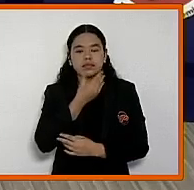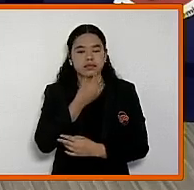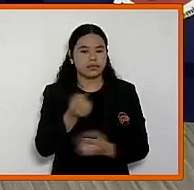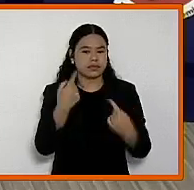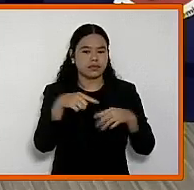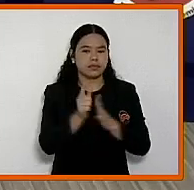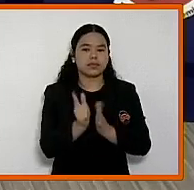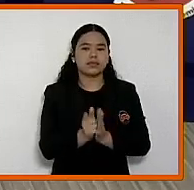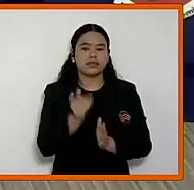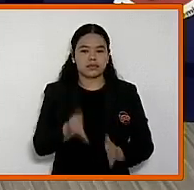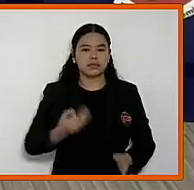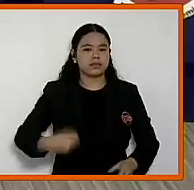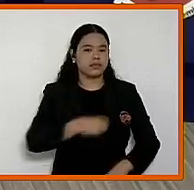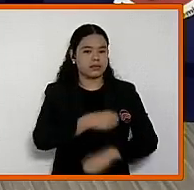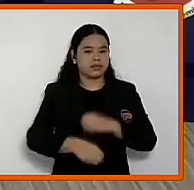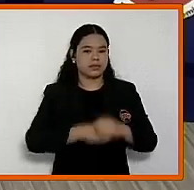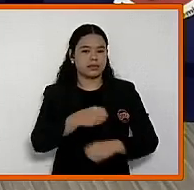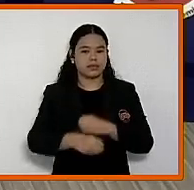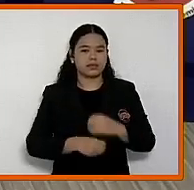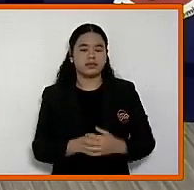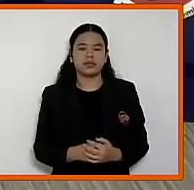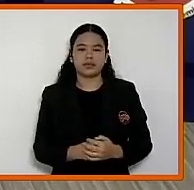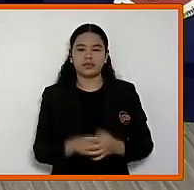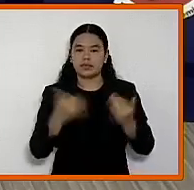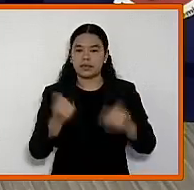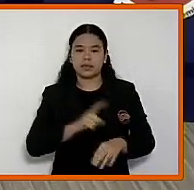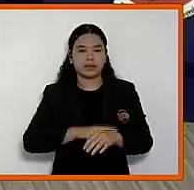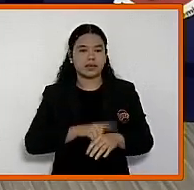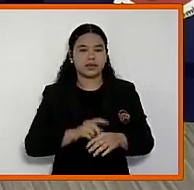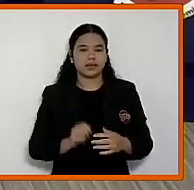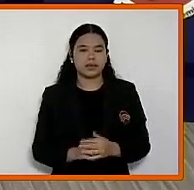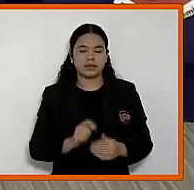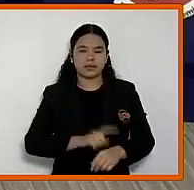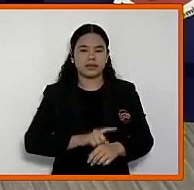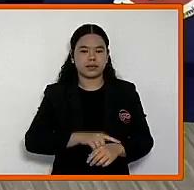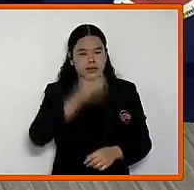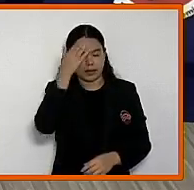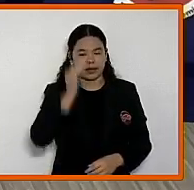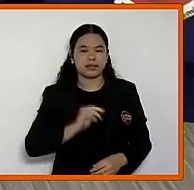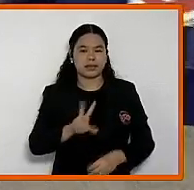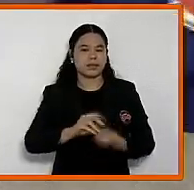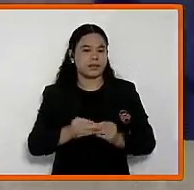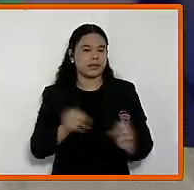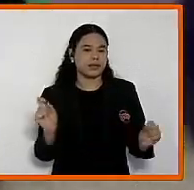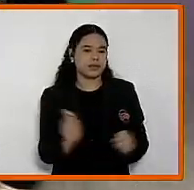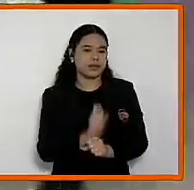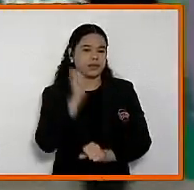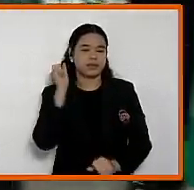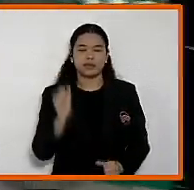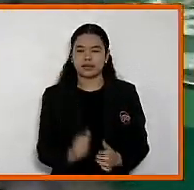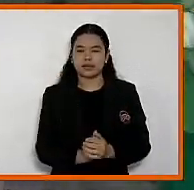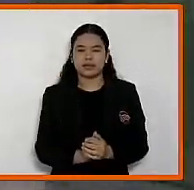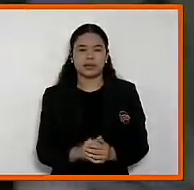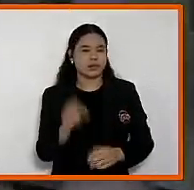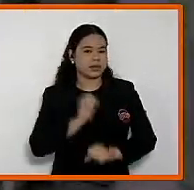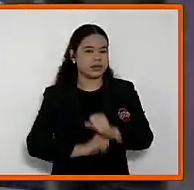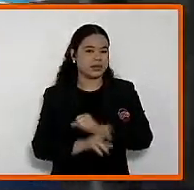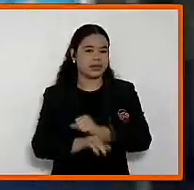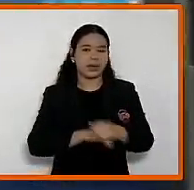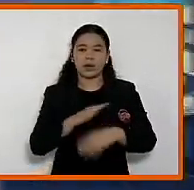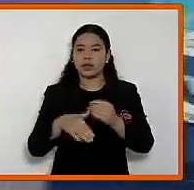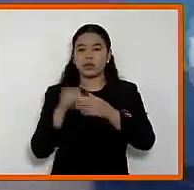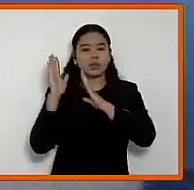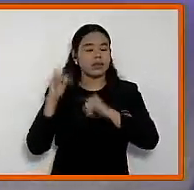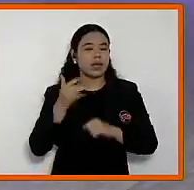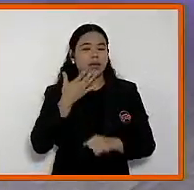dar fe y legalidad a cada uno de nuestros juegos. Ahora sí, Tatiana, vamos a conocer cuáles son esos dos afortunados números ganadores en premiados. Te deseo mucha